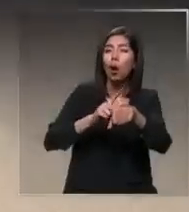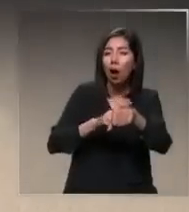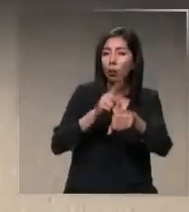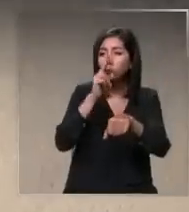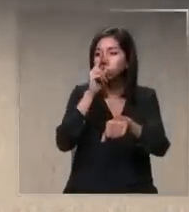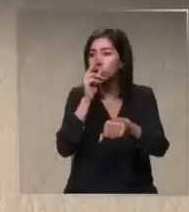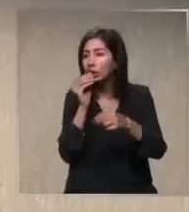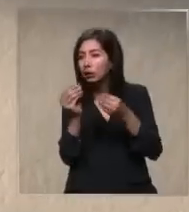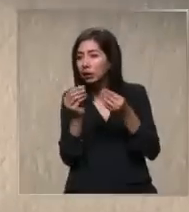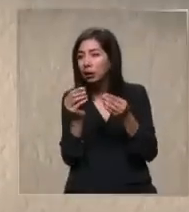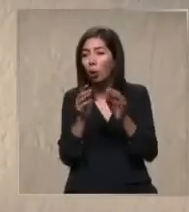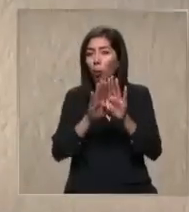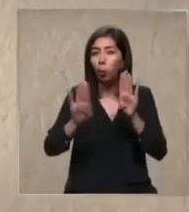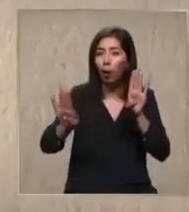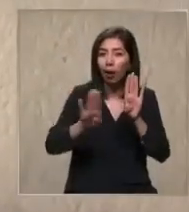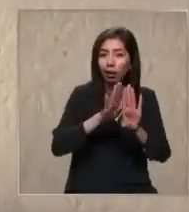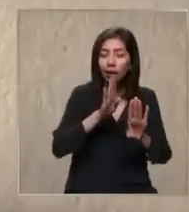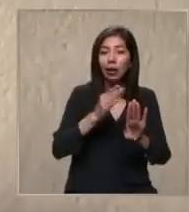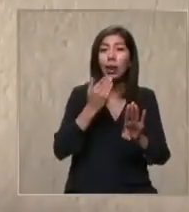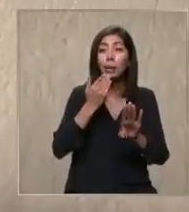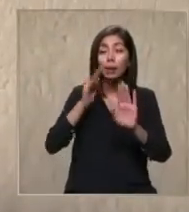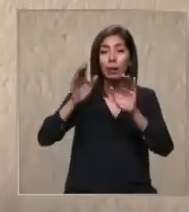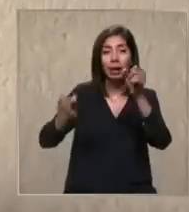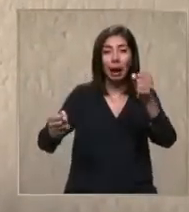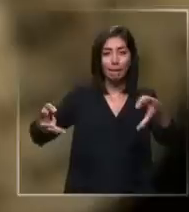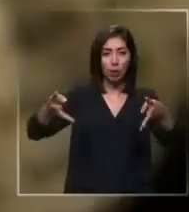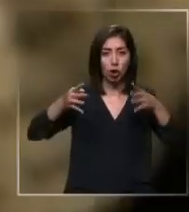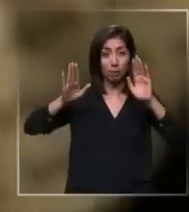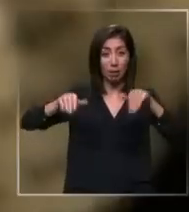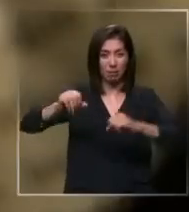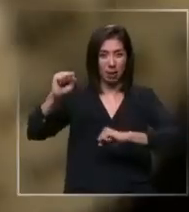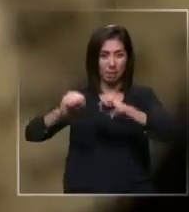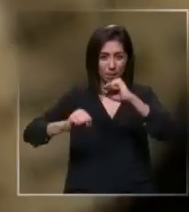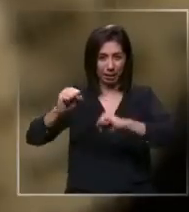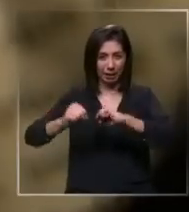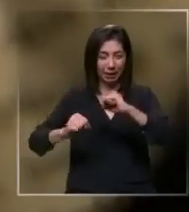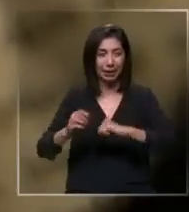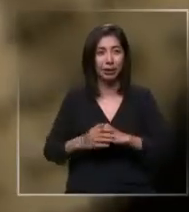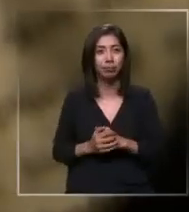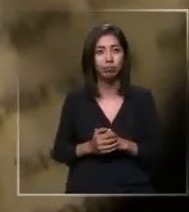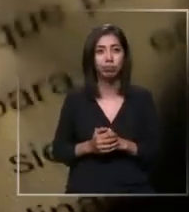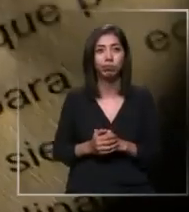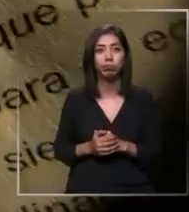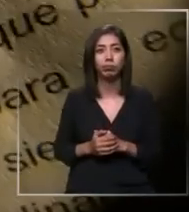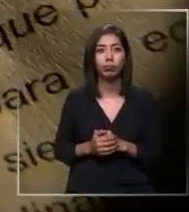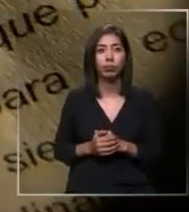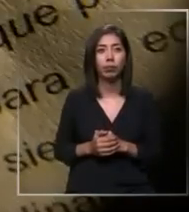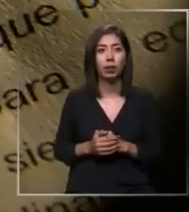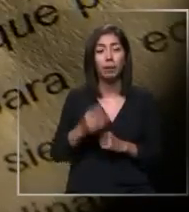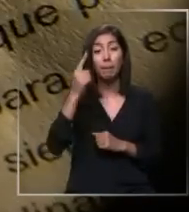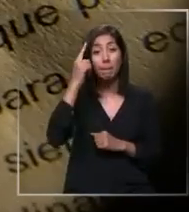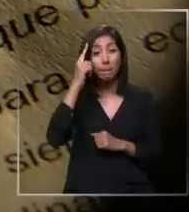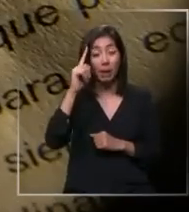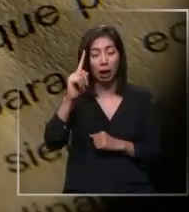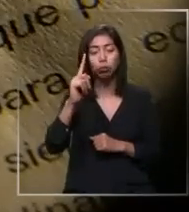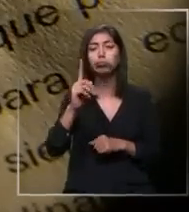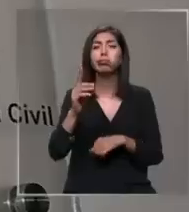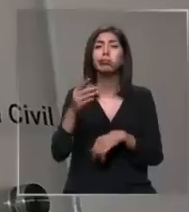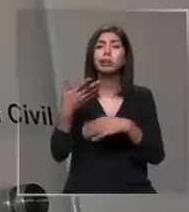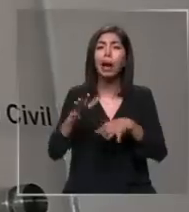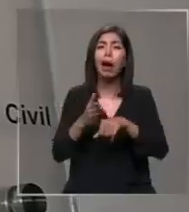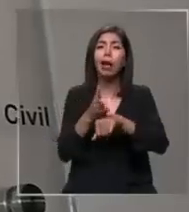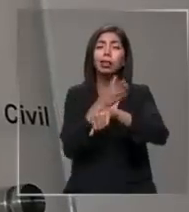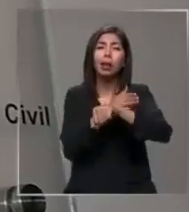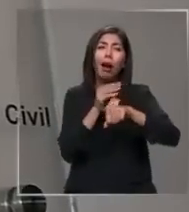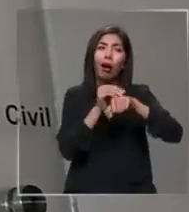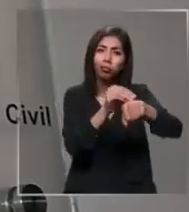y también el blanco, un camión de la misma empresa que aparece en el caso anterior que fue objeto del robo frustrado. Pero más allá de las advertencias por el lado